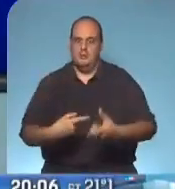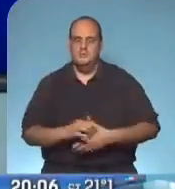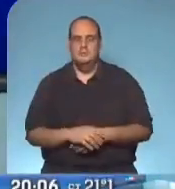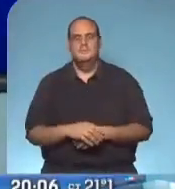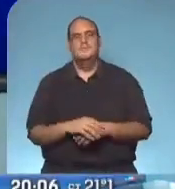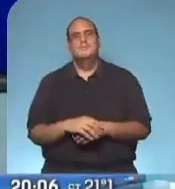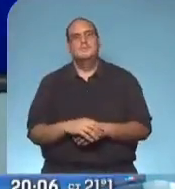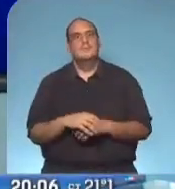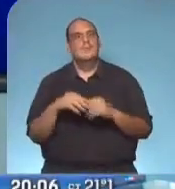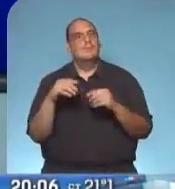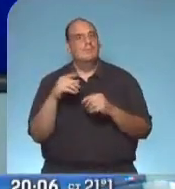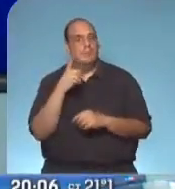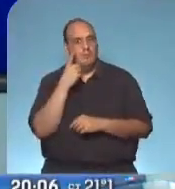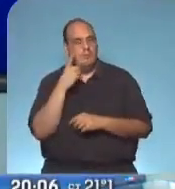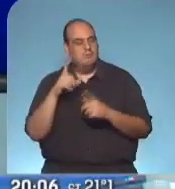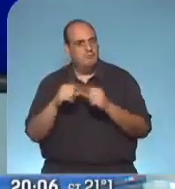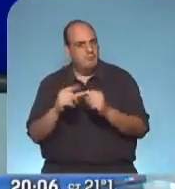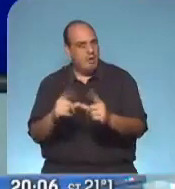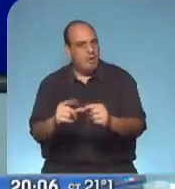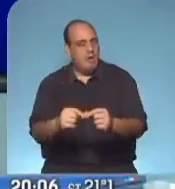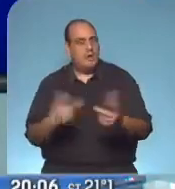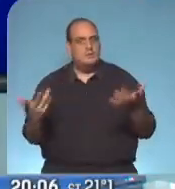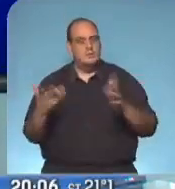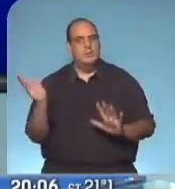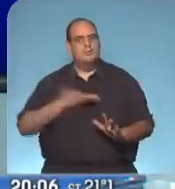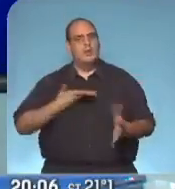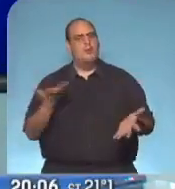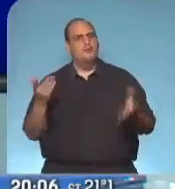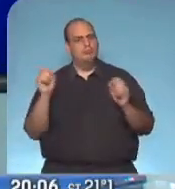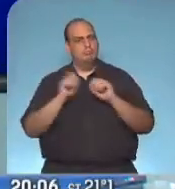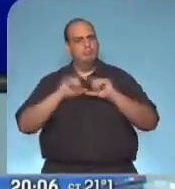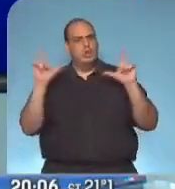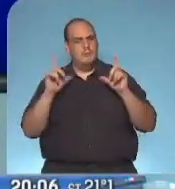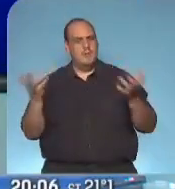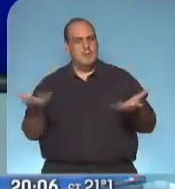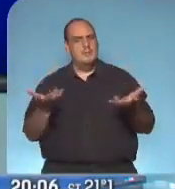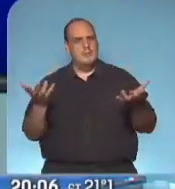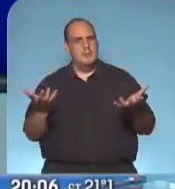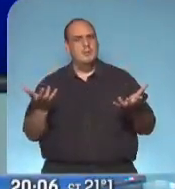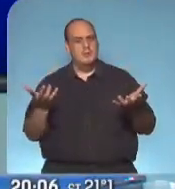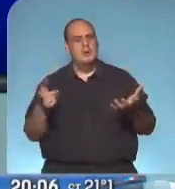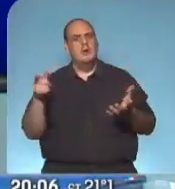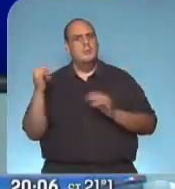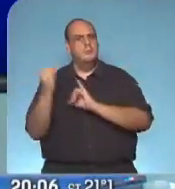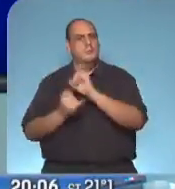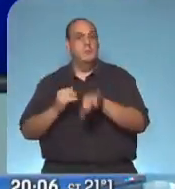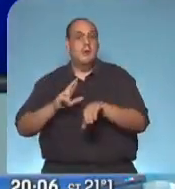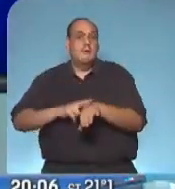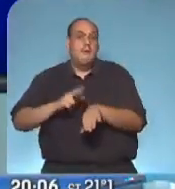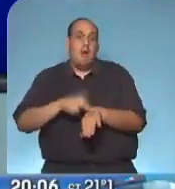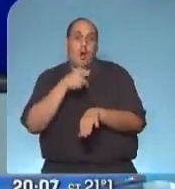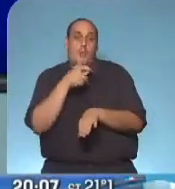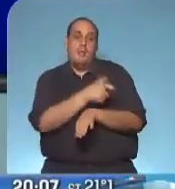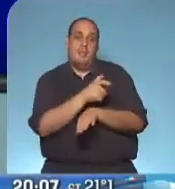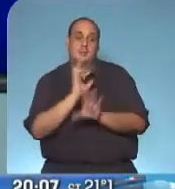de las que habla Gastón Zulash nos desacomodan, nos sorprenden. Está claro, y él lo decía, son las recomendaciones,